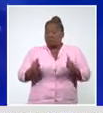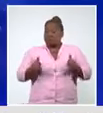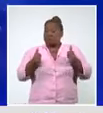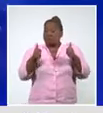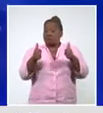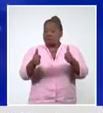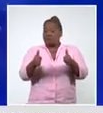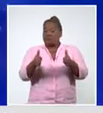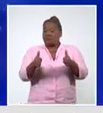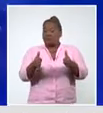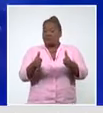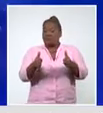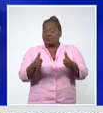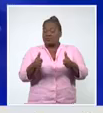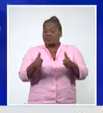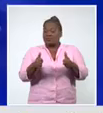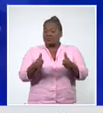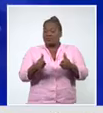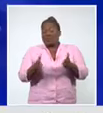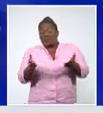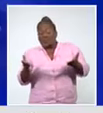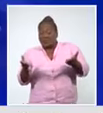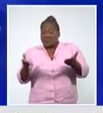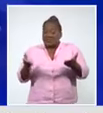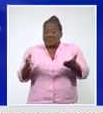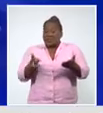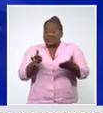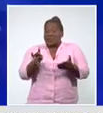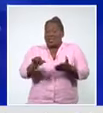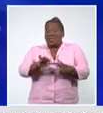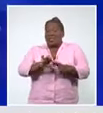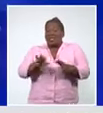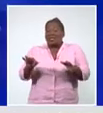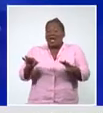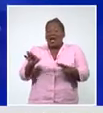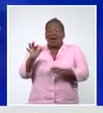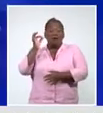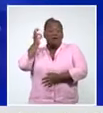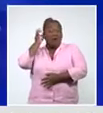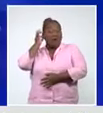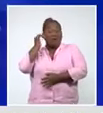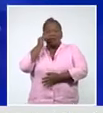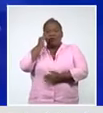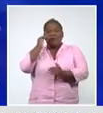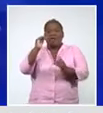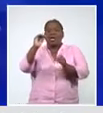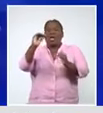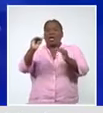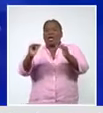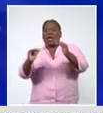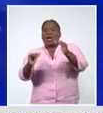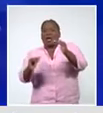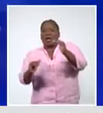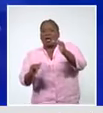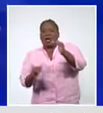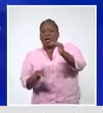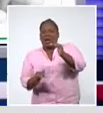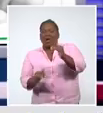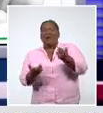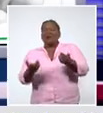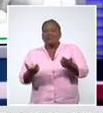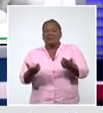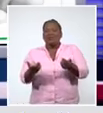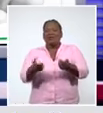bueno, por suerte ya a final de mes de febrero va bajando un poco el nivel de infestación por COVID-19.